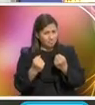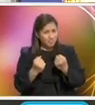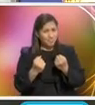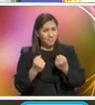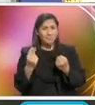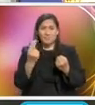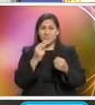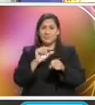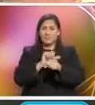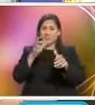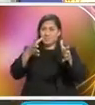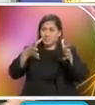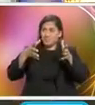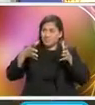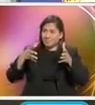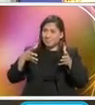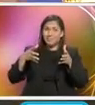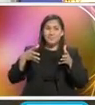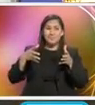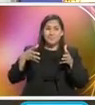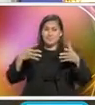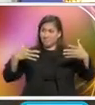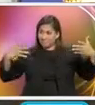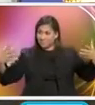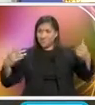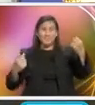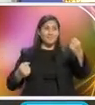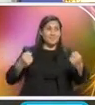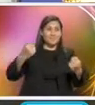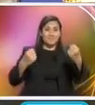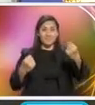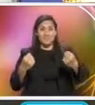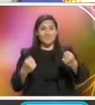una camioneta gigante para mover